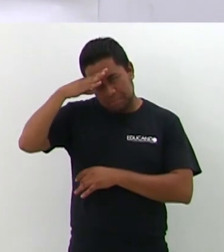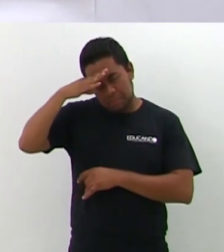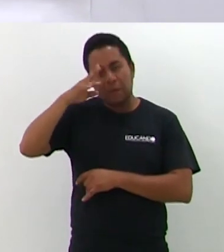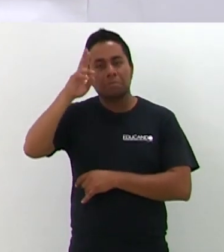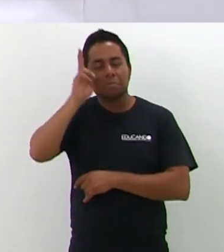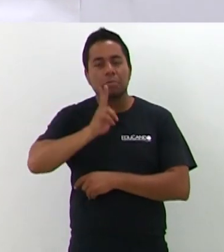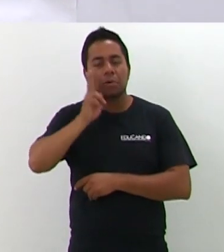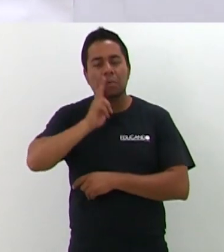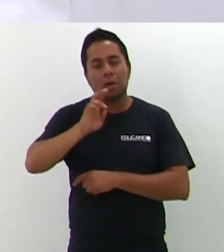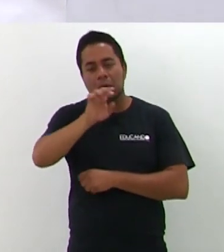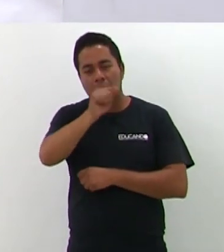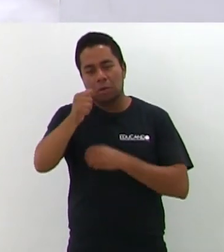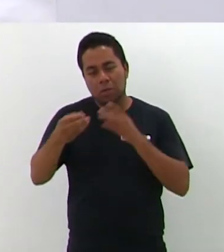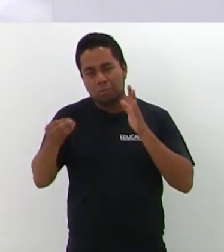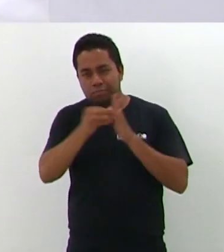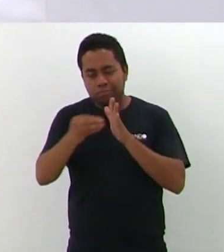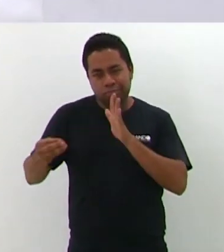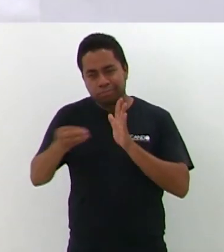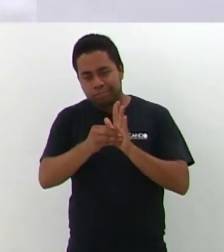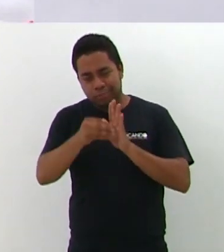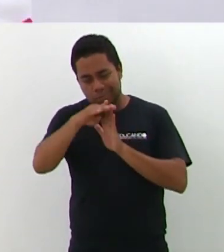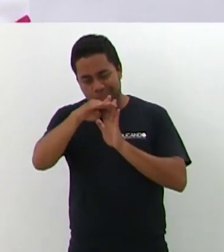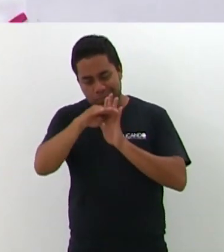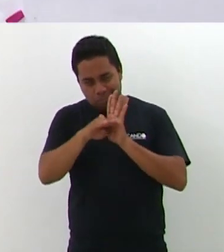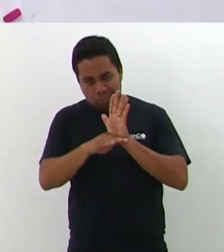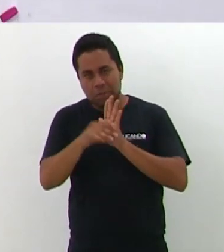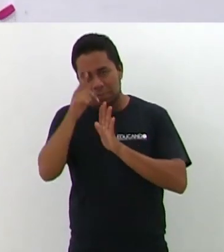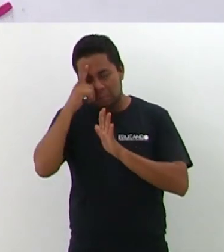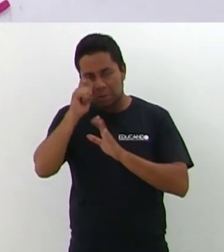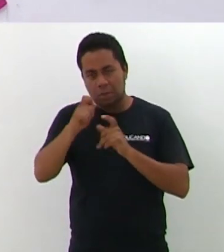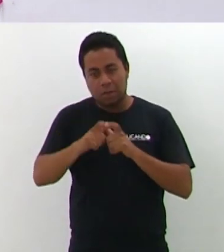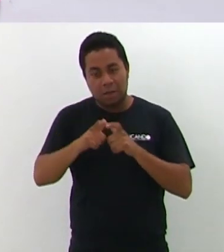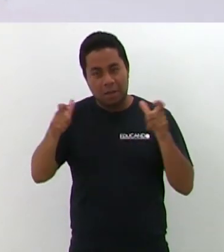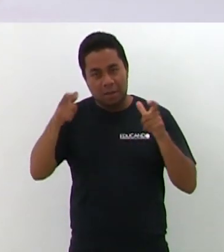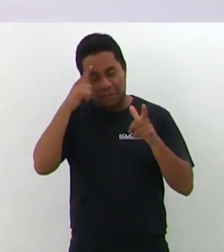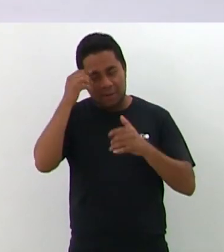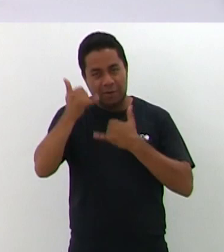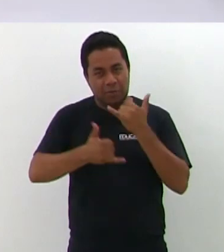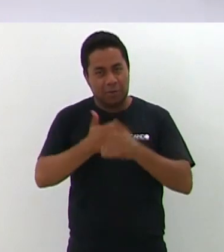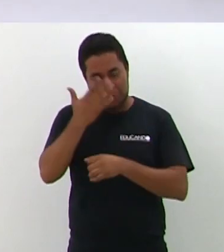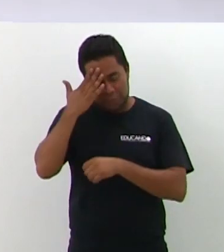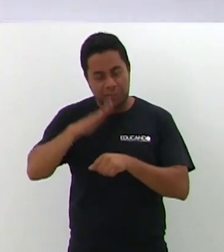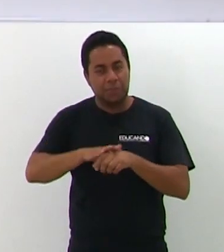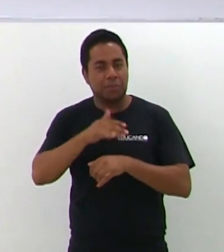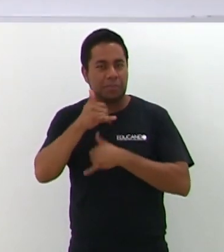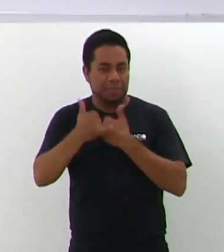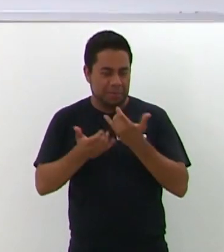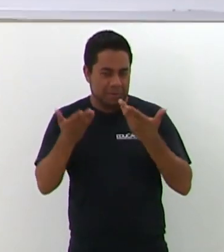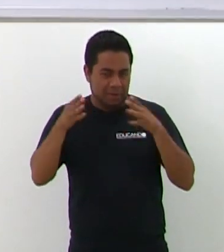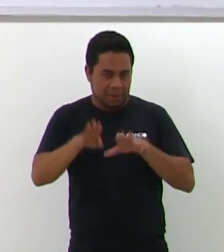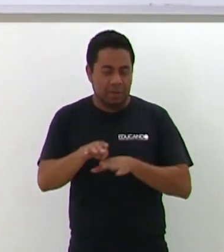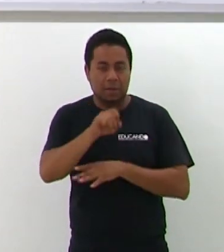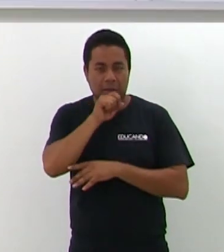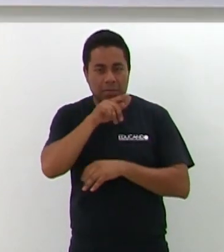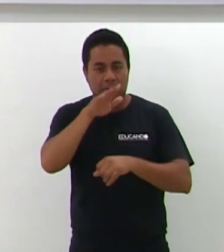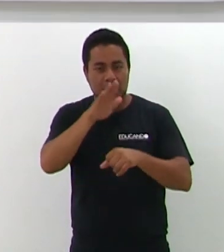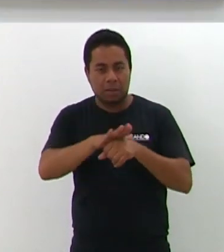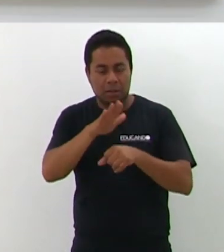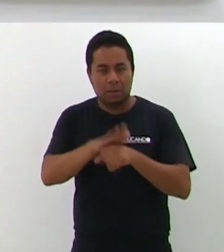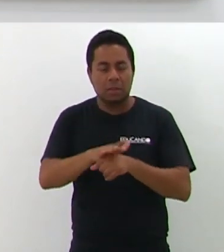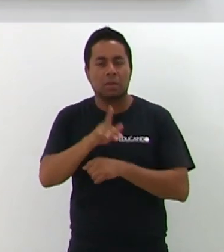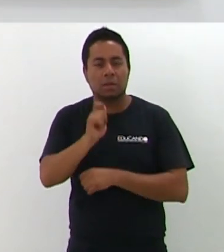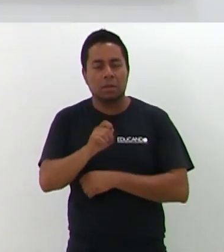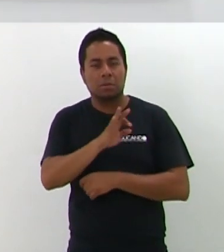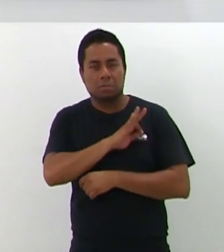cuántas más nos reconoces para ampliar nuestro juego de memoramas. También te recuerdo que